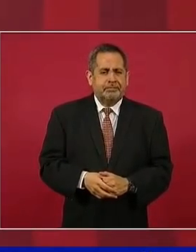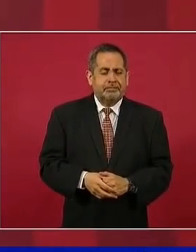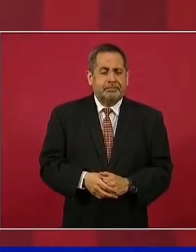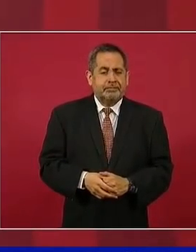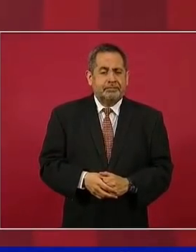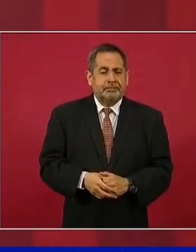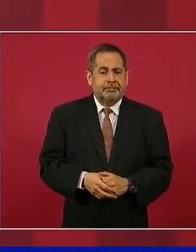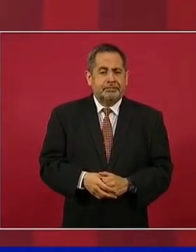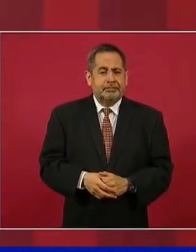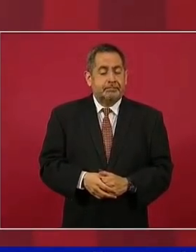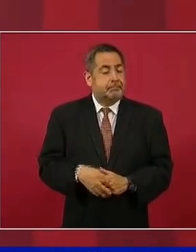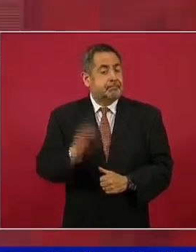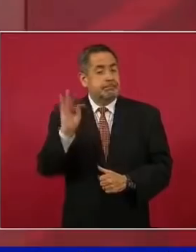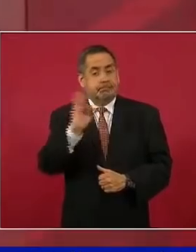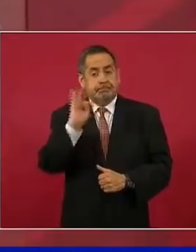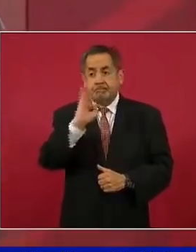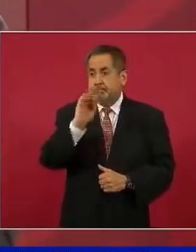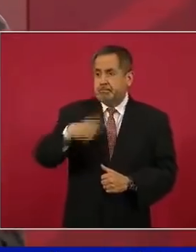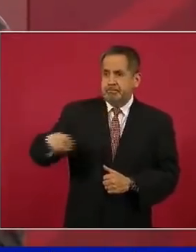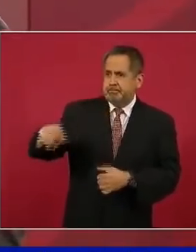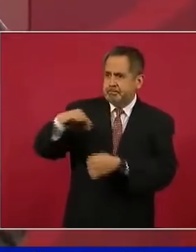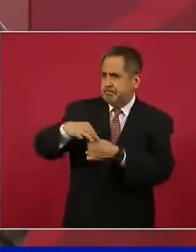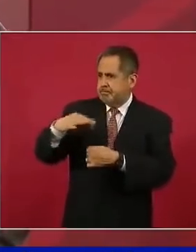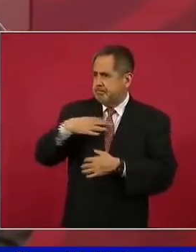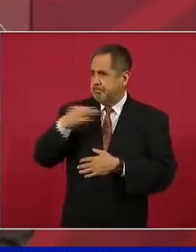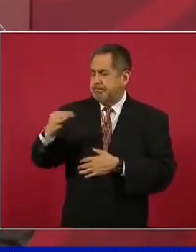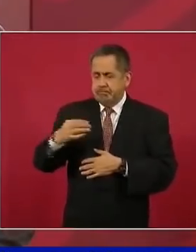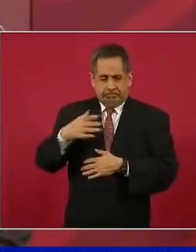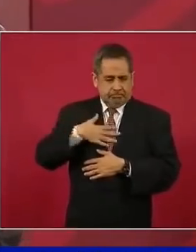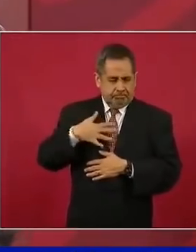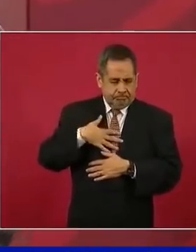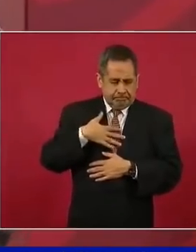Porque si no tuviésemos autoridad moral,